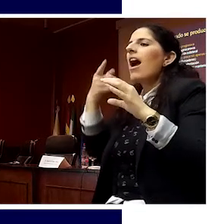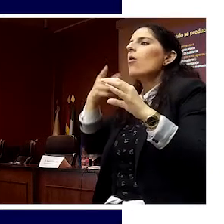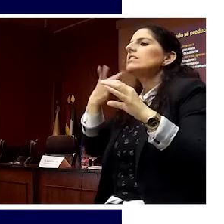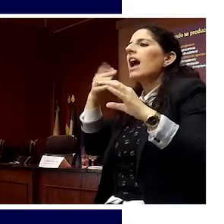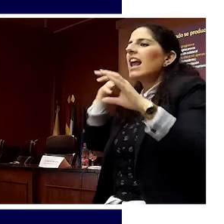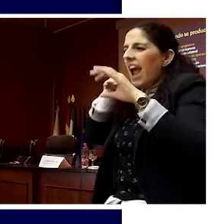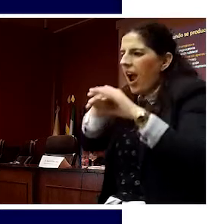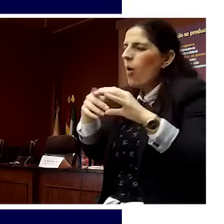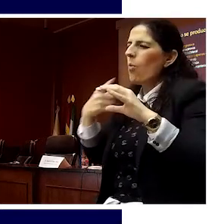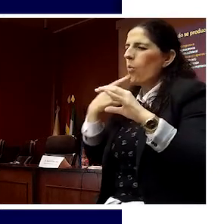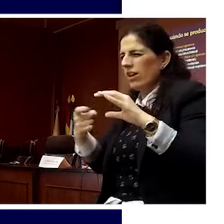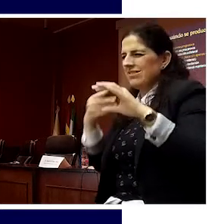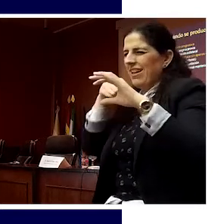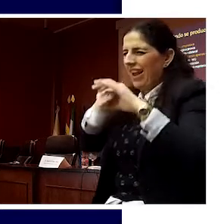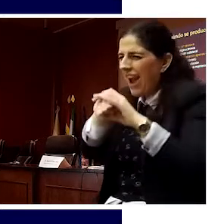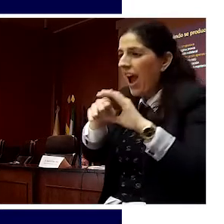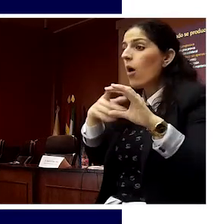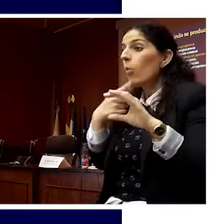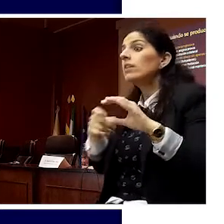angina de pecho previamente,